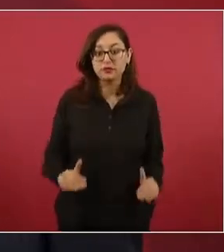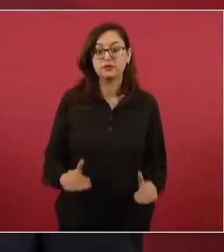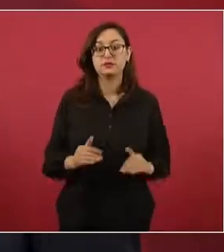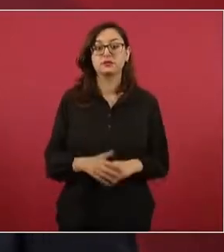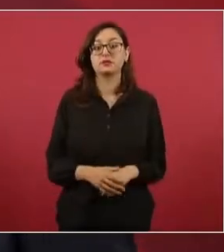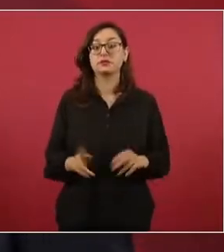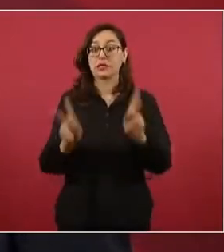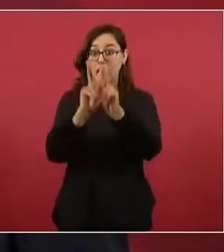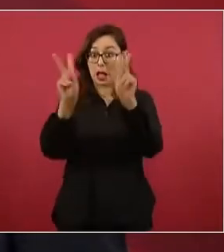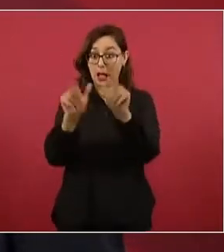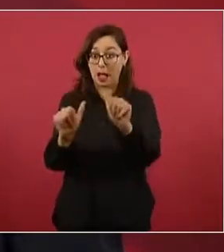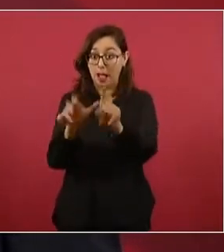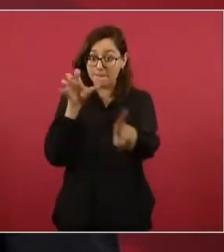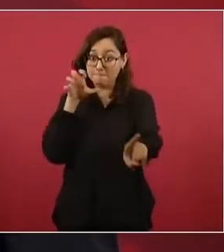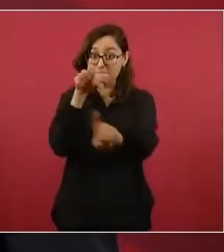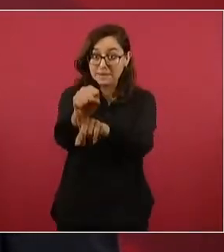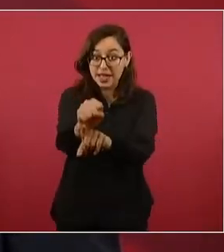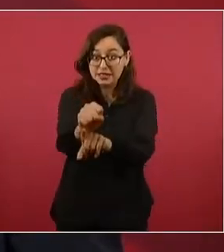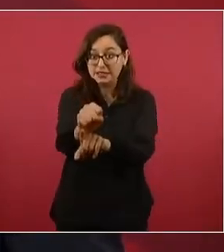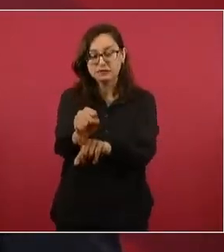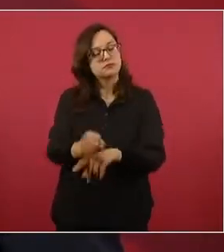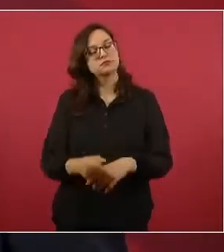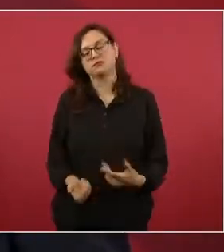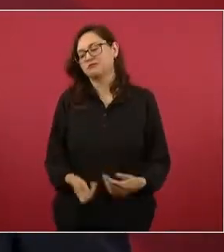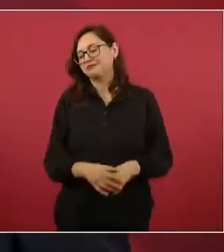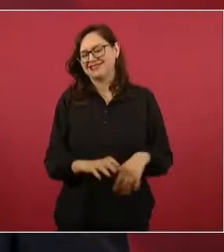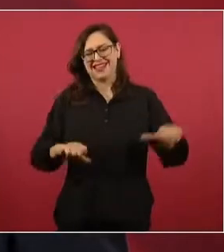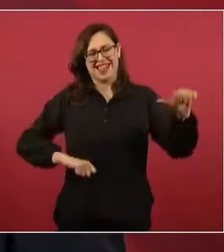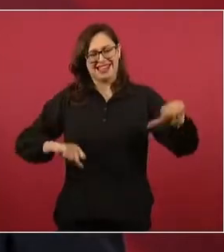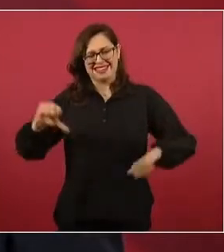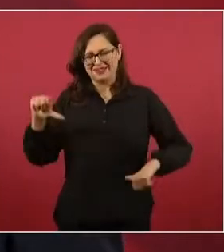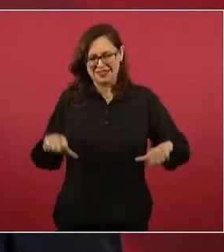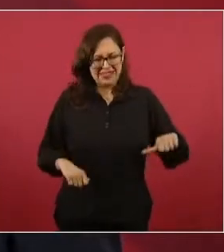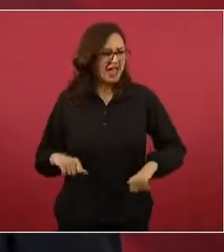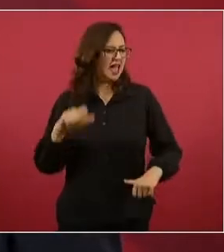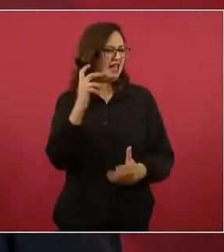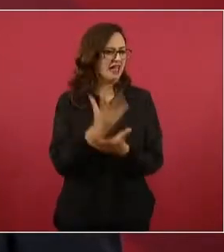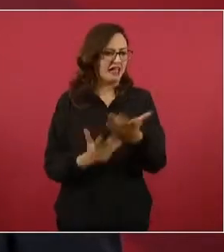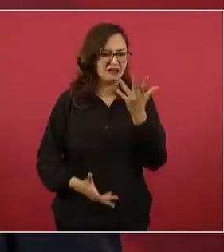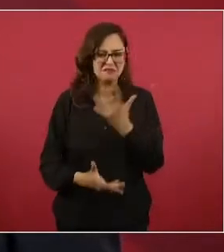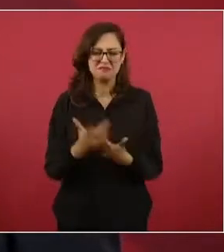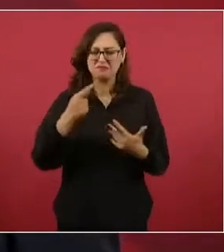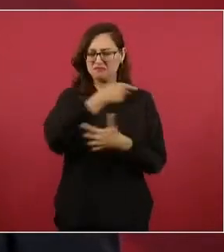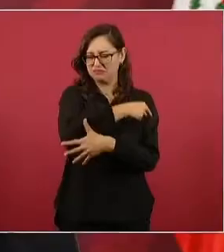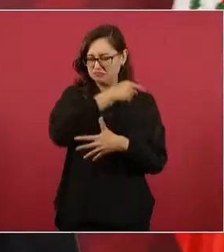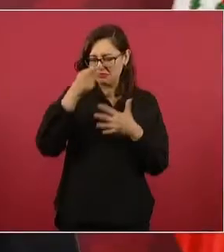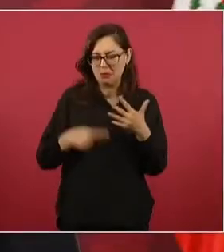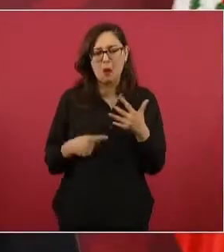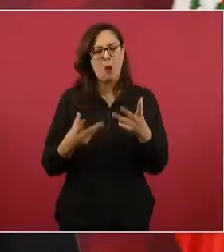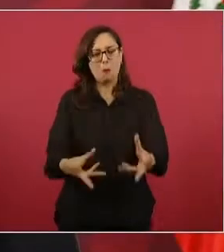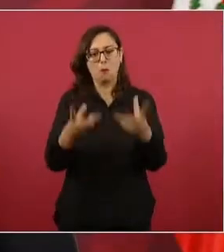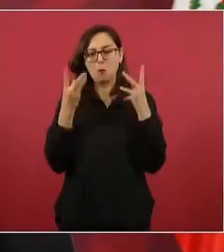de muchas acciones, muchas acciones.